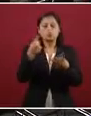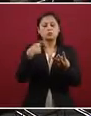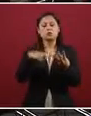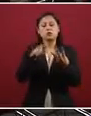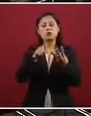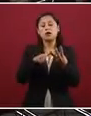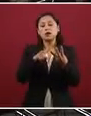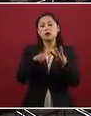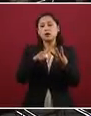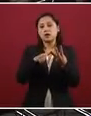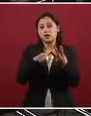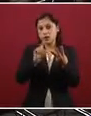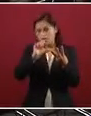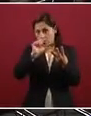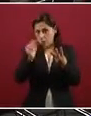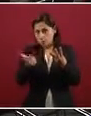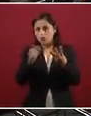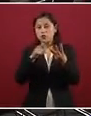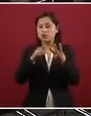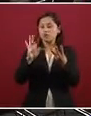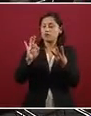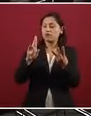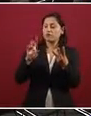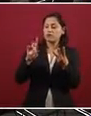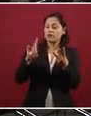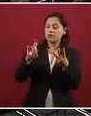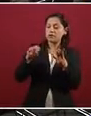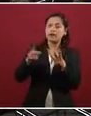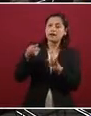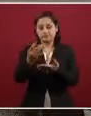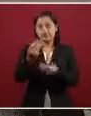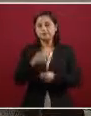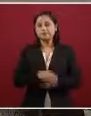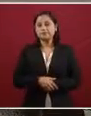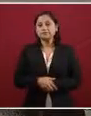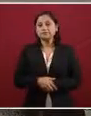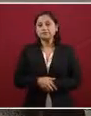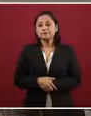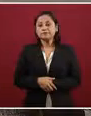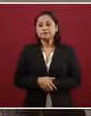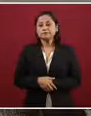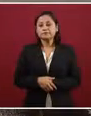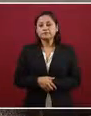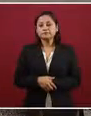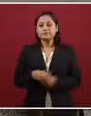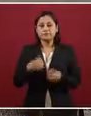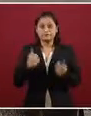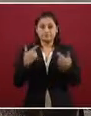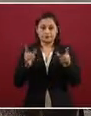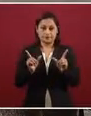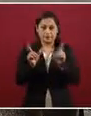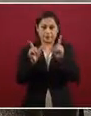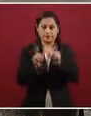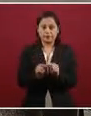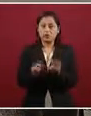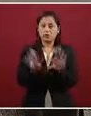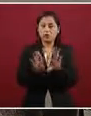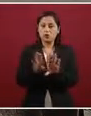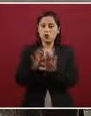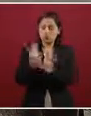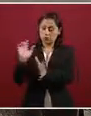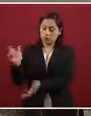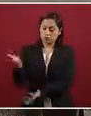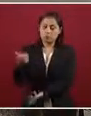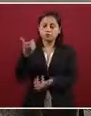los recursos que están asociados al Fonden y los recursos que vienen de los seguros. Doy un breve resumen de dónde venían los recursos y la totalidad de los